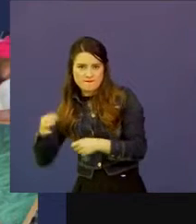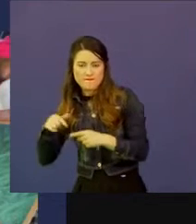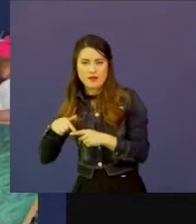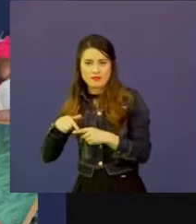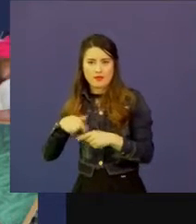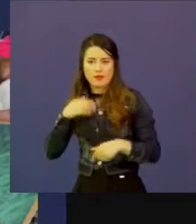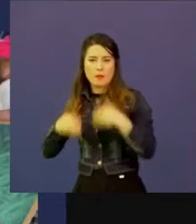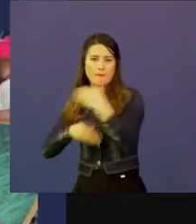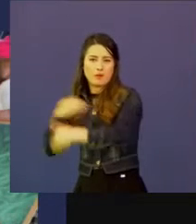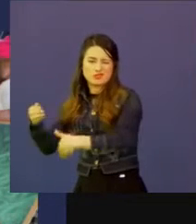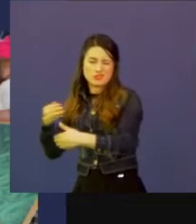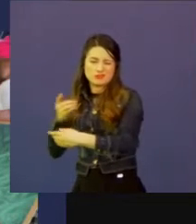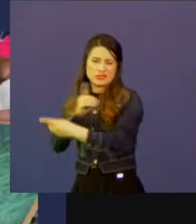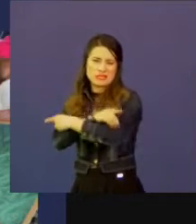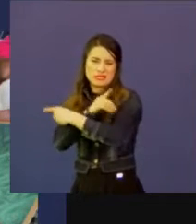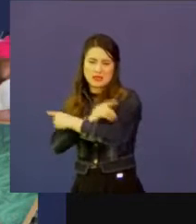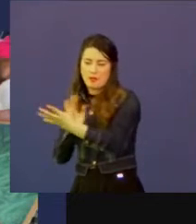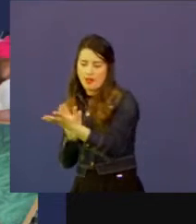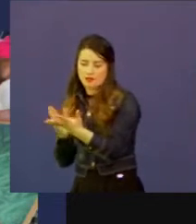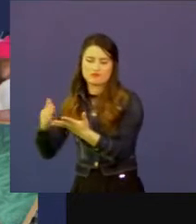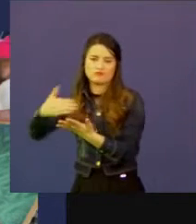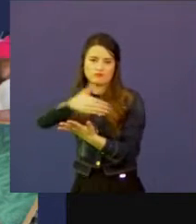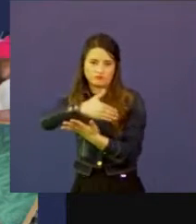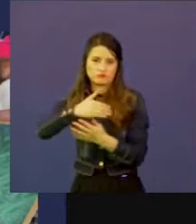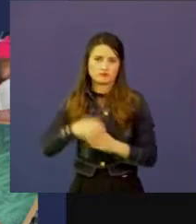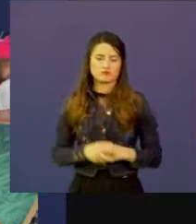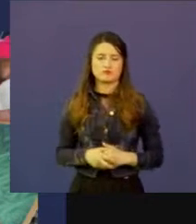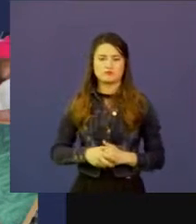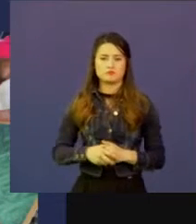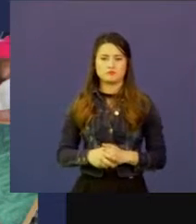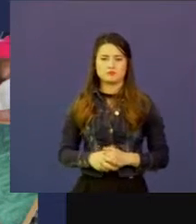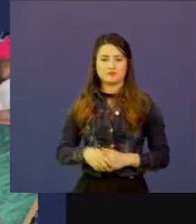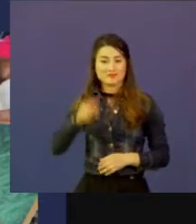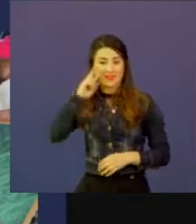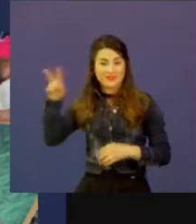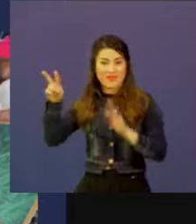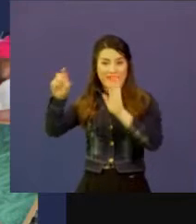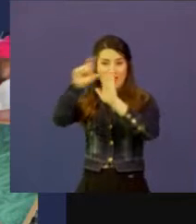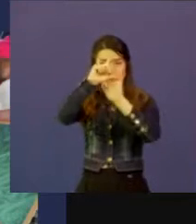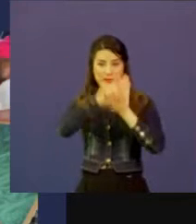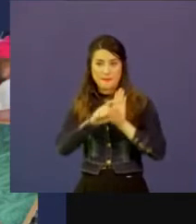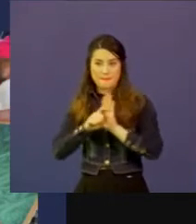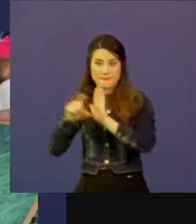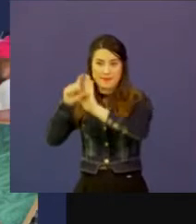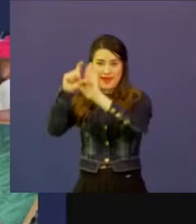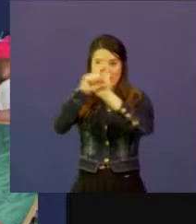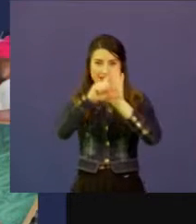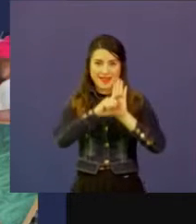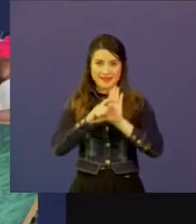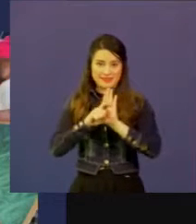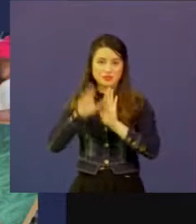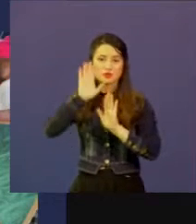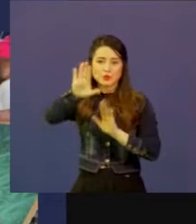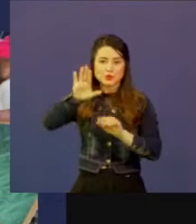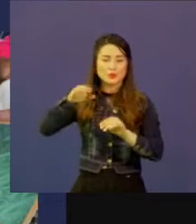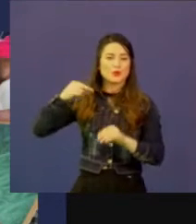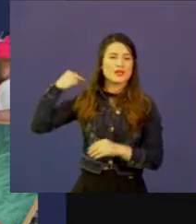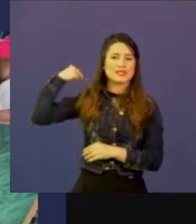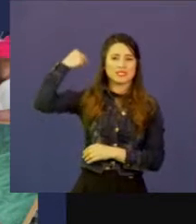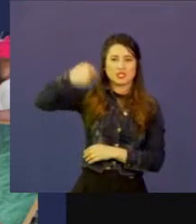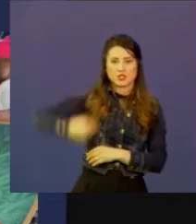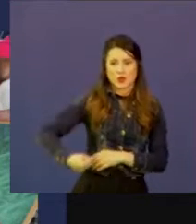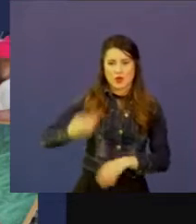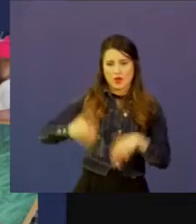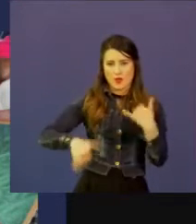proceso interdisciplinar. Entonces, lo que ustedes están viendo en este momento corresponde a uno de los juegos que se desarrollaron en el área de historia, que se